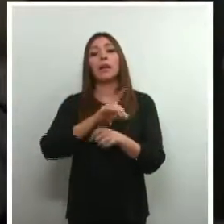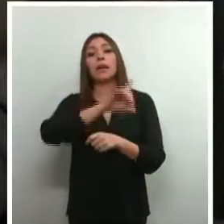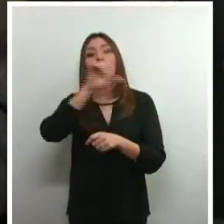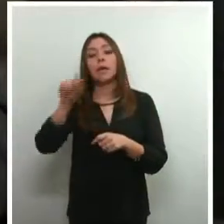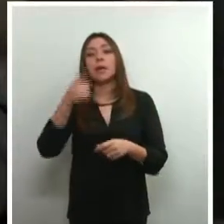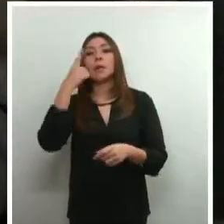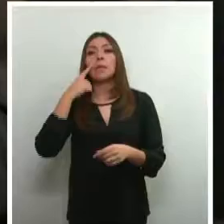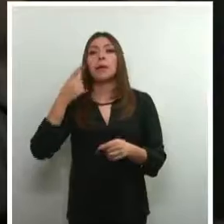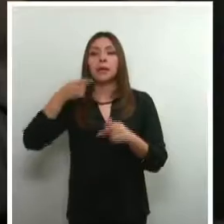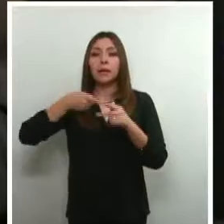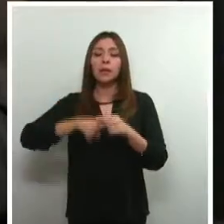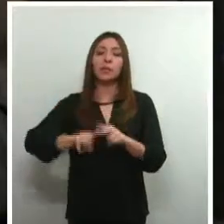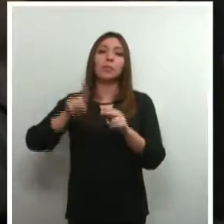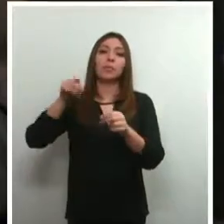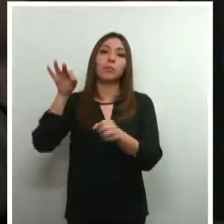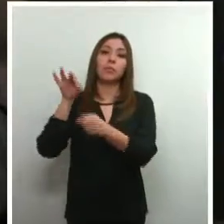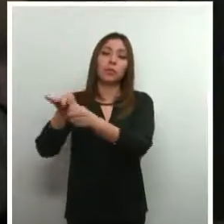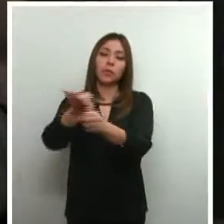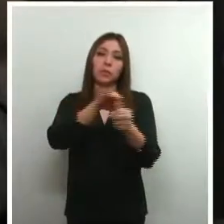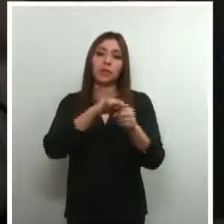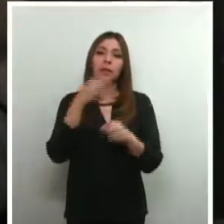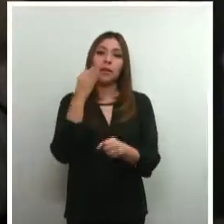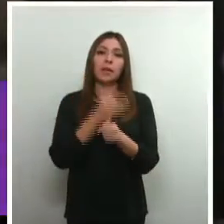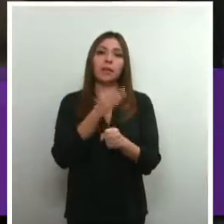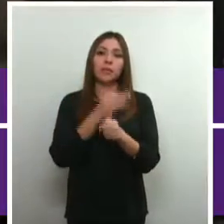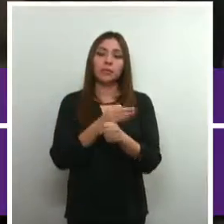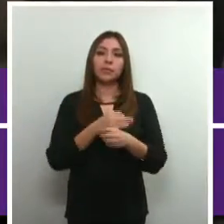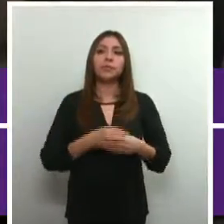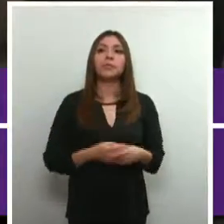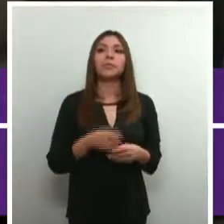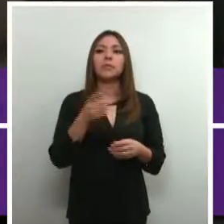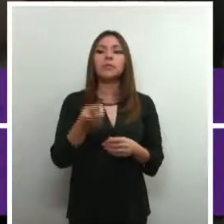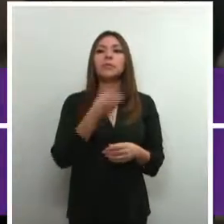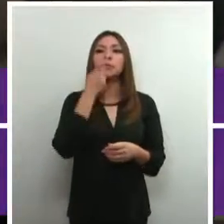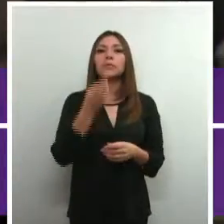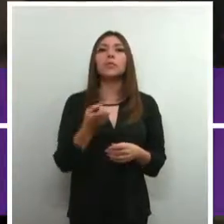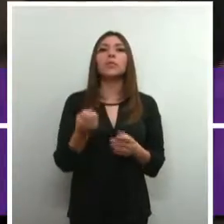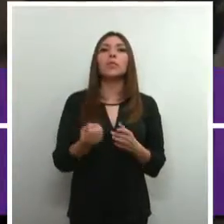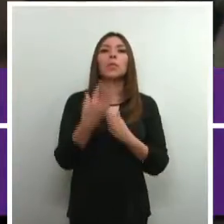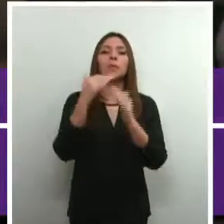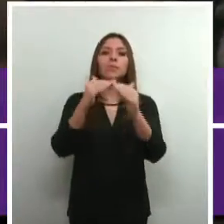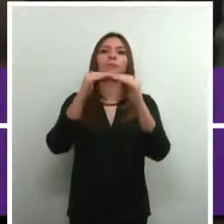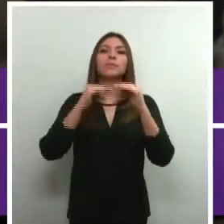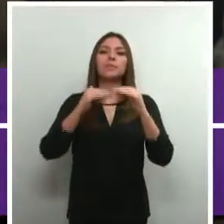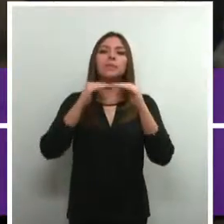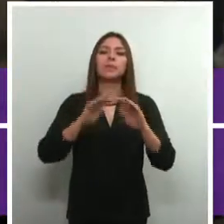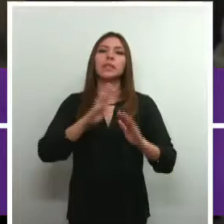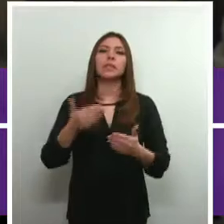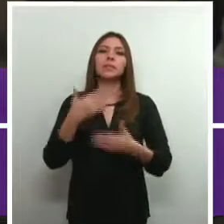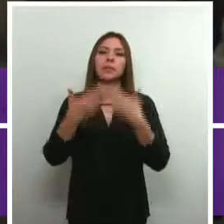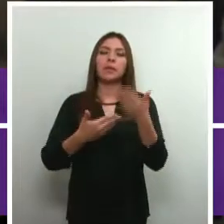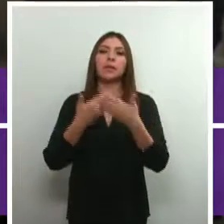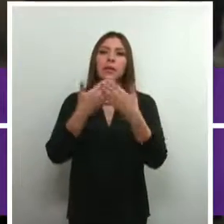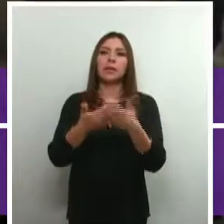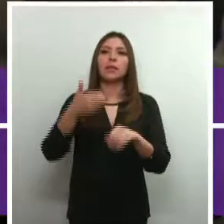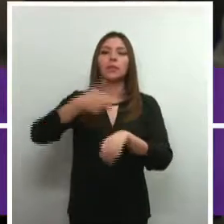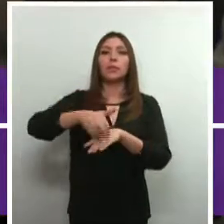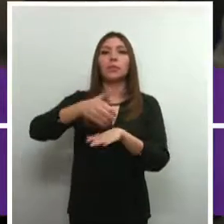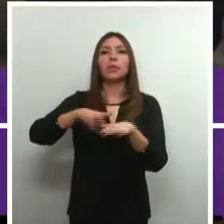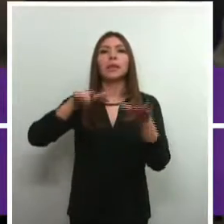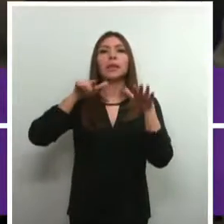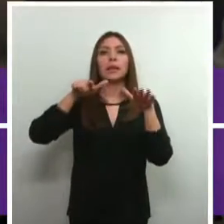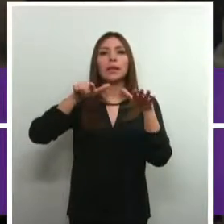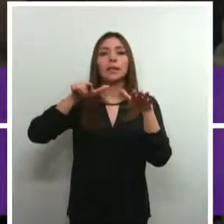su votación nominal, voy a dar cuenta de las reservas que han sido presentadas, 17